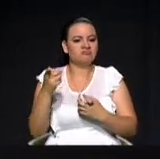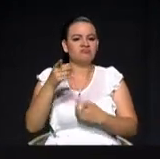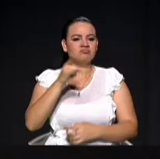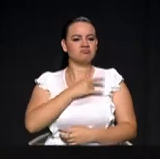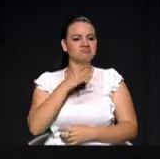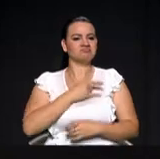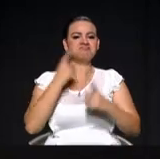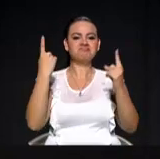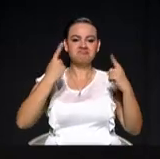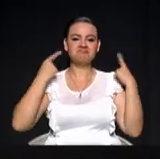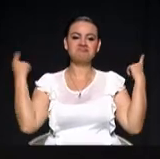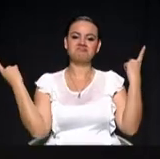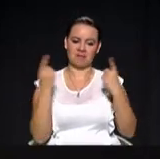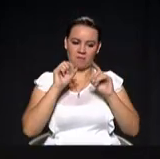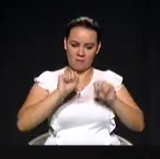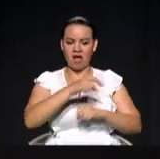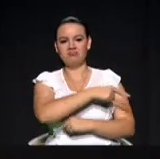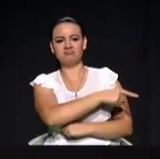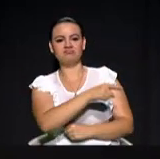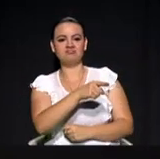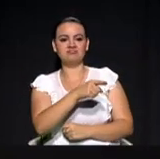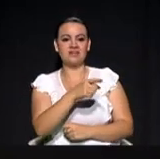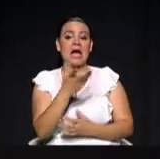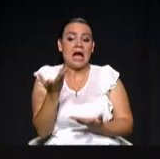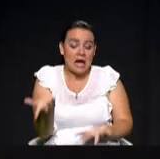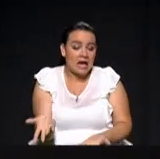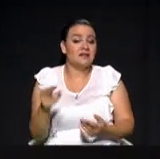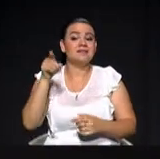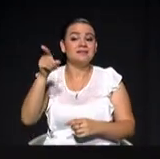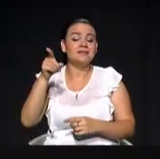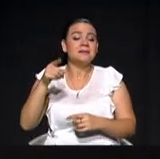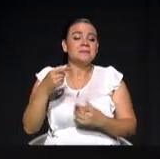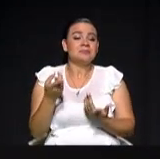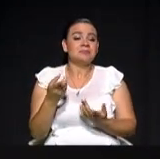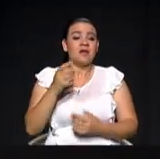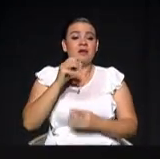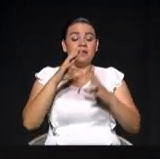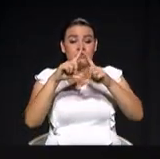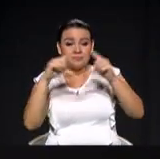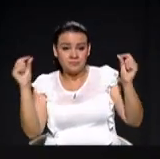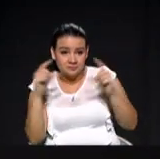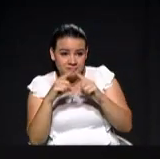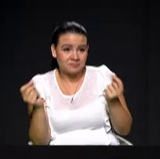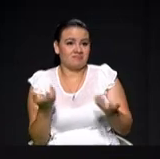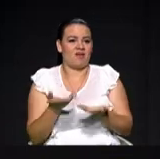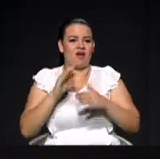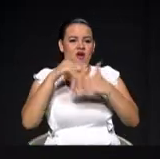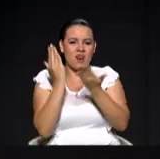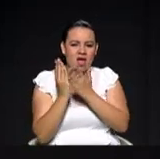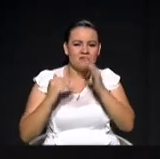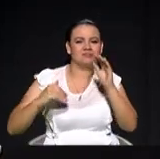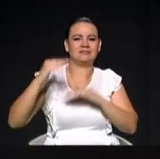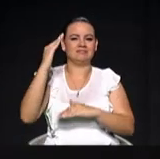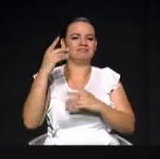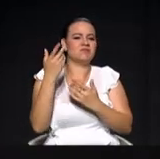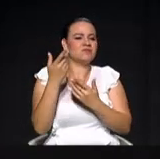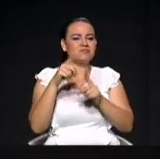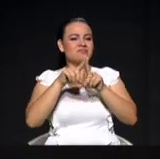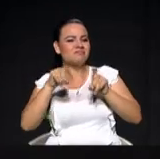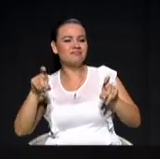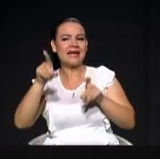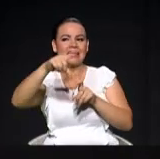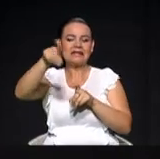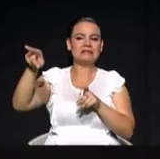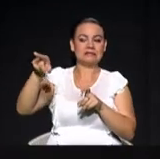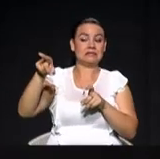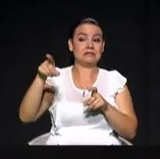términos de recoger el instituto tecnológico pascual pascual vanoli tm el colegio mayor y esas instituciones de educación convertirlas en